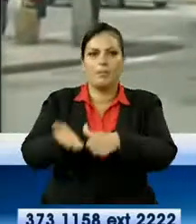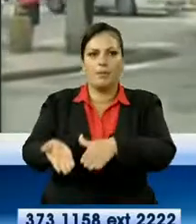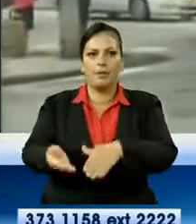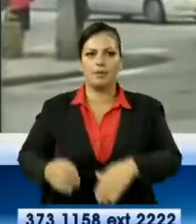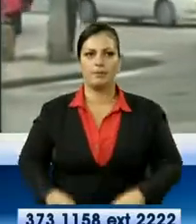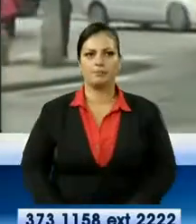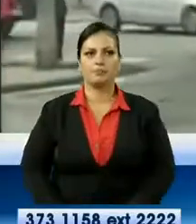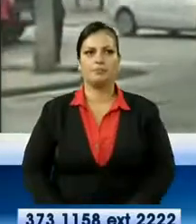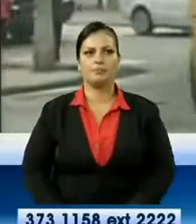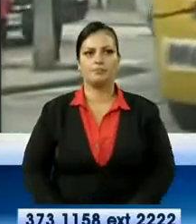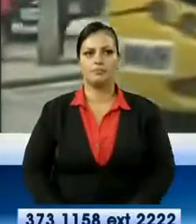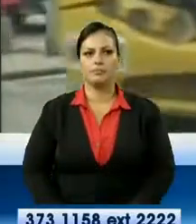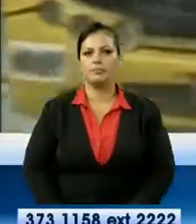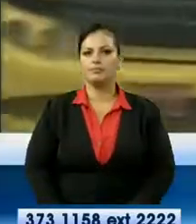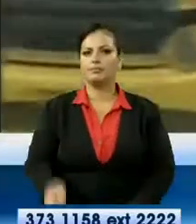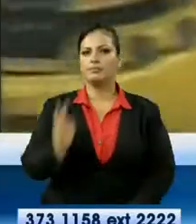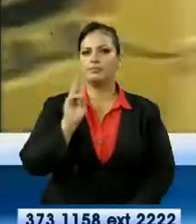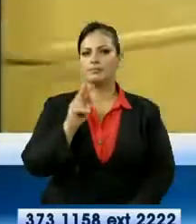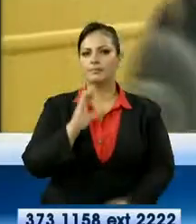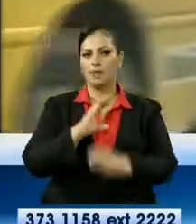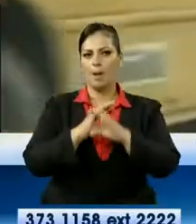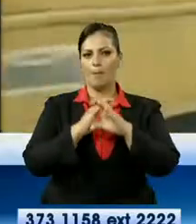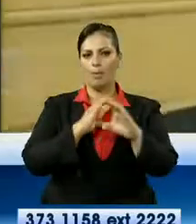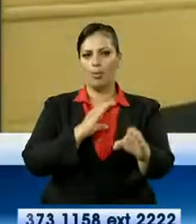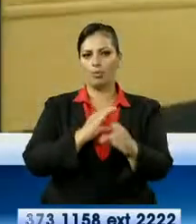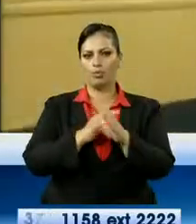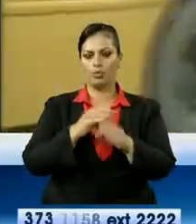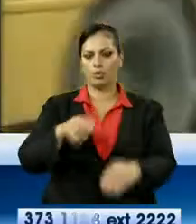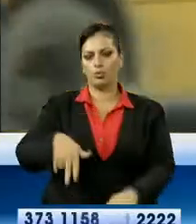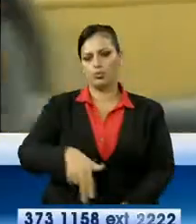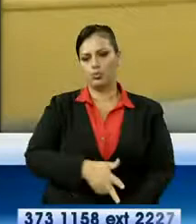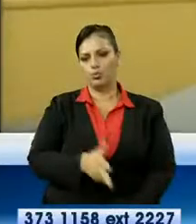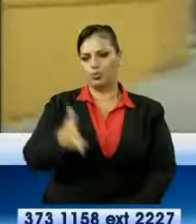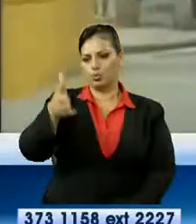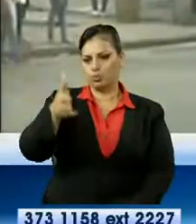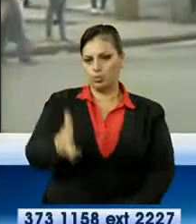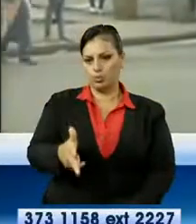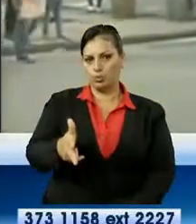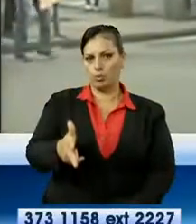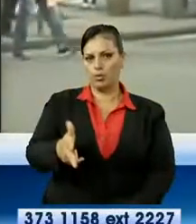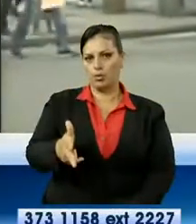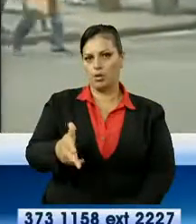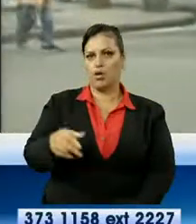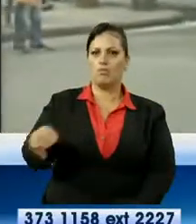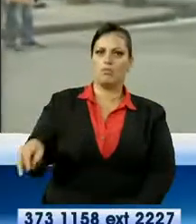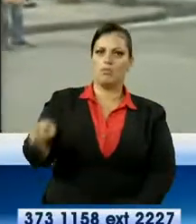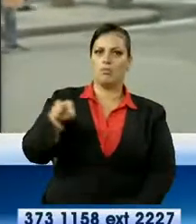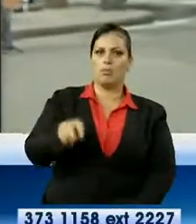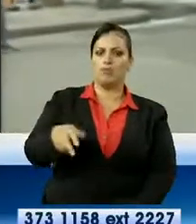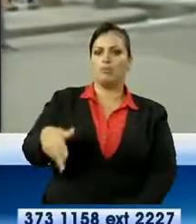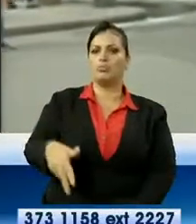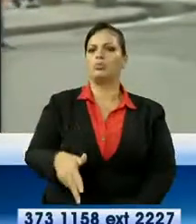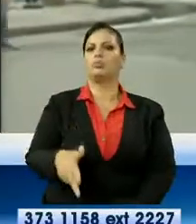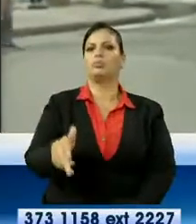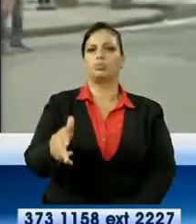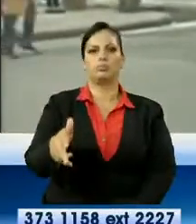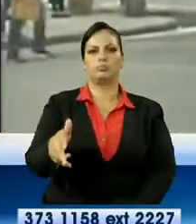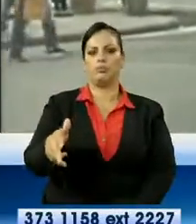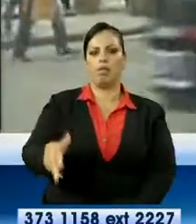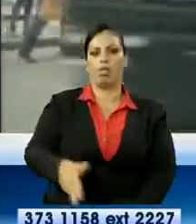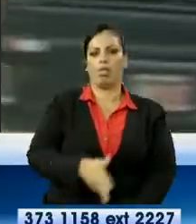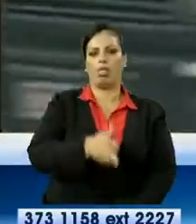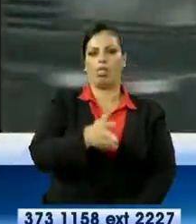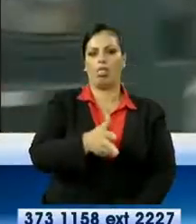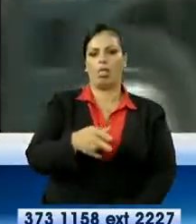dejan a los pasajeros en media calle. Otros se pasan la roja, otros se estacionan donde no deben.